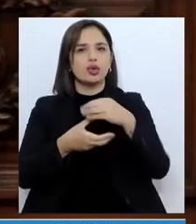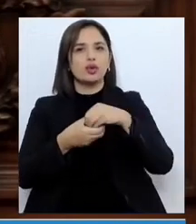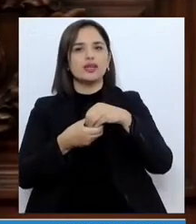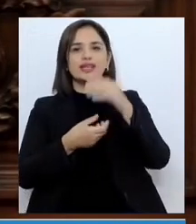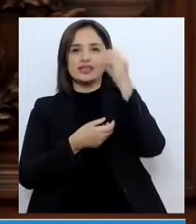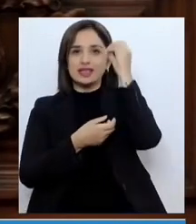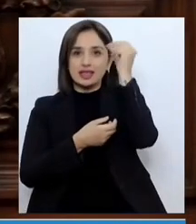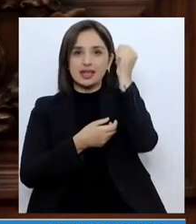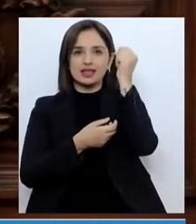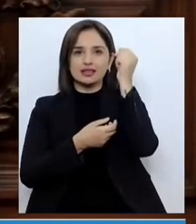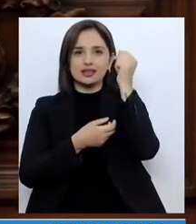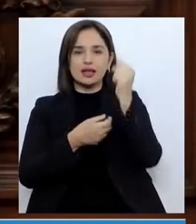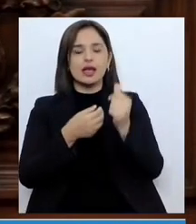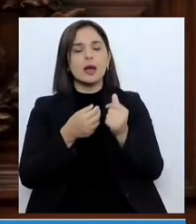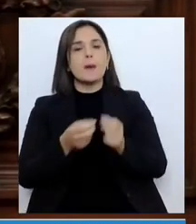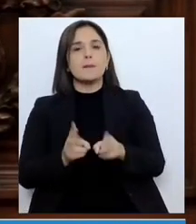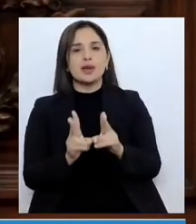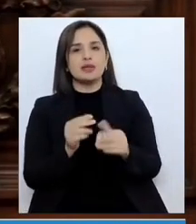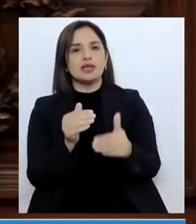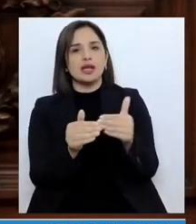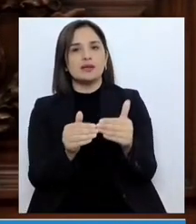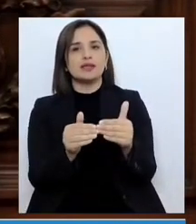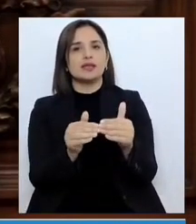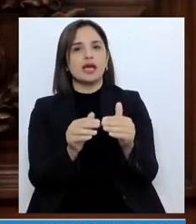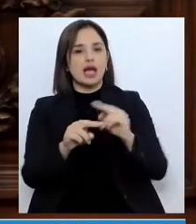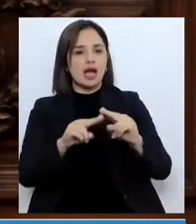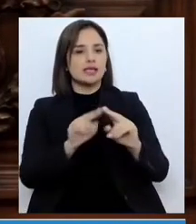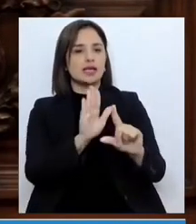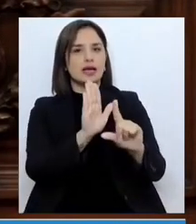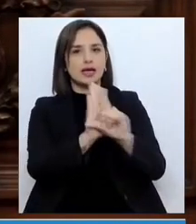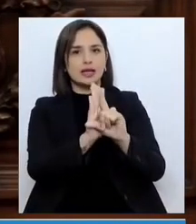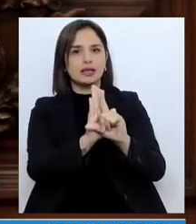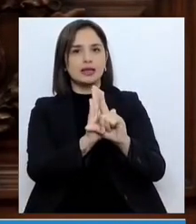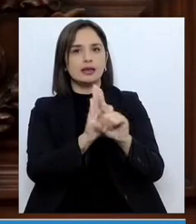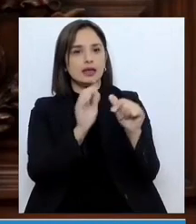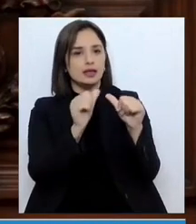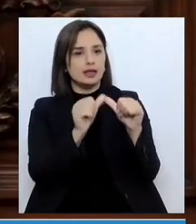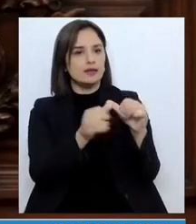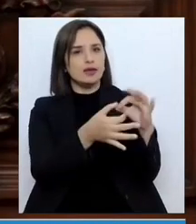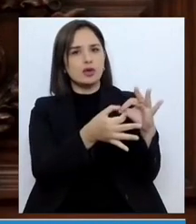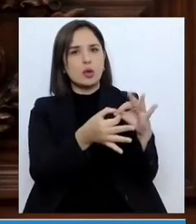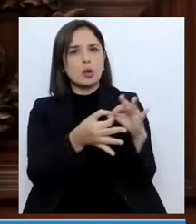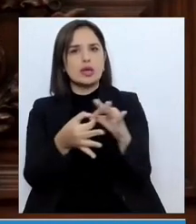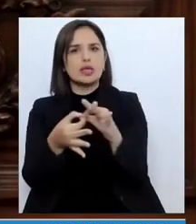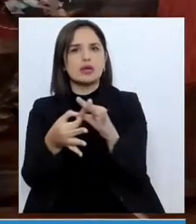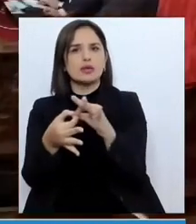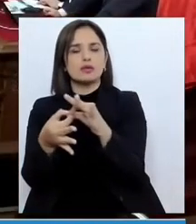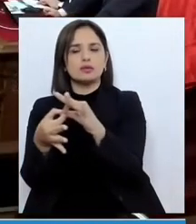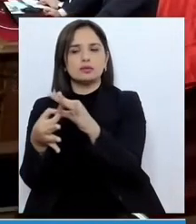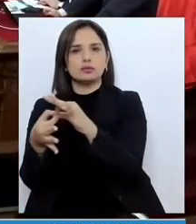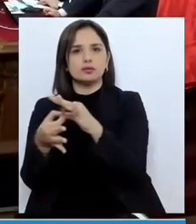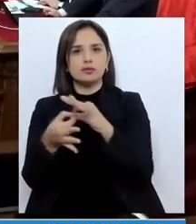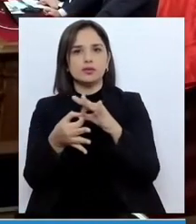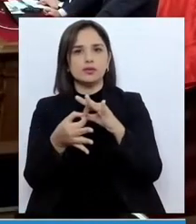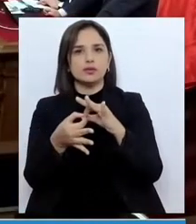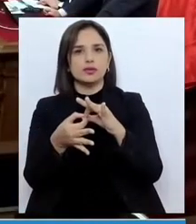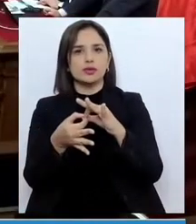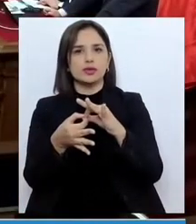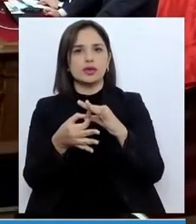que den paso a las leyes que rijan con armonía y coherencia el transcurso